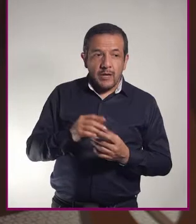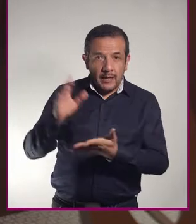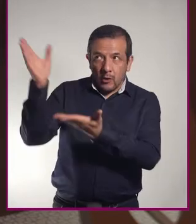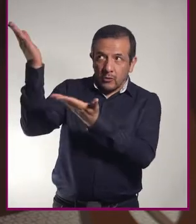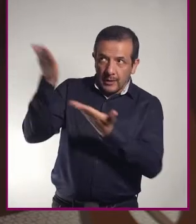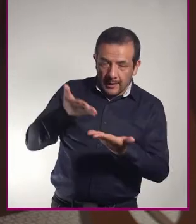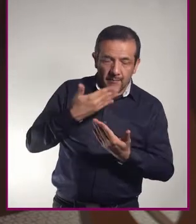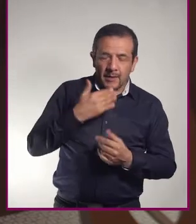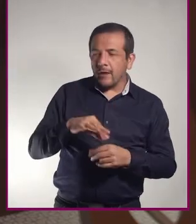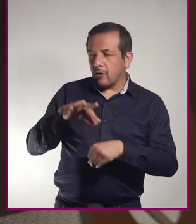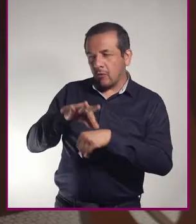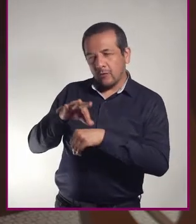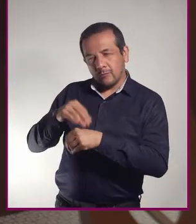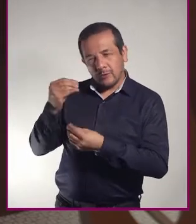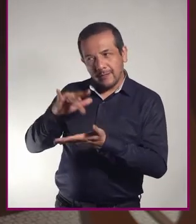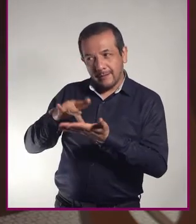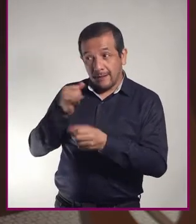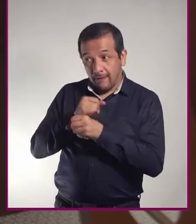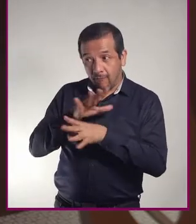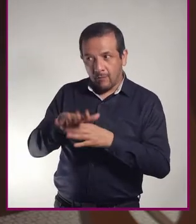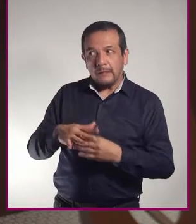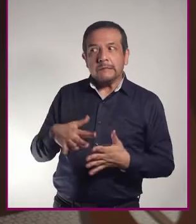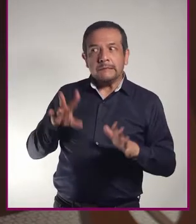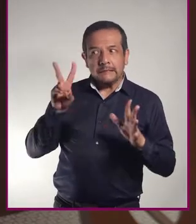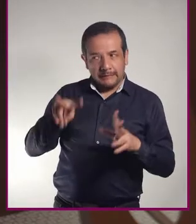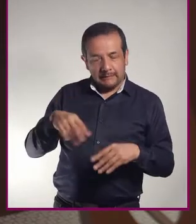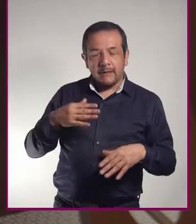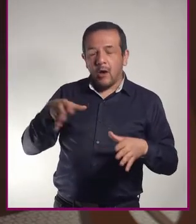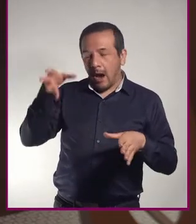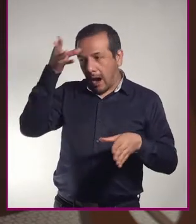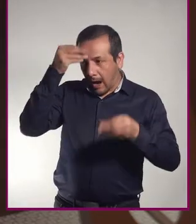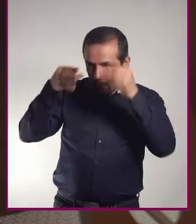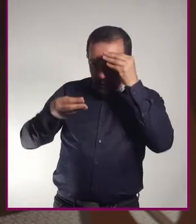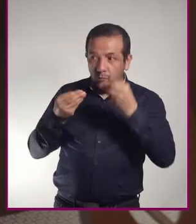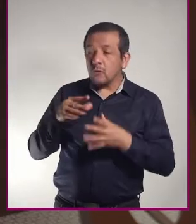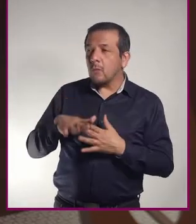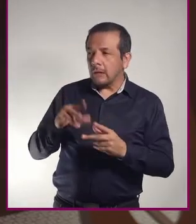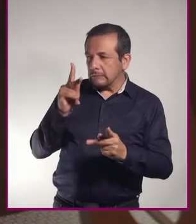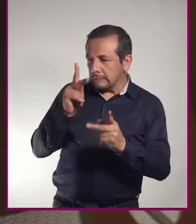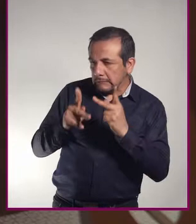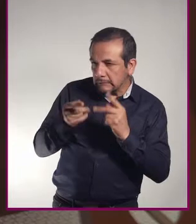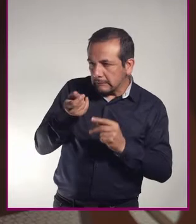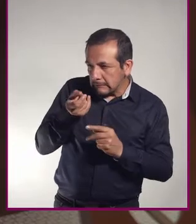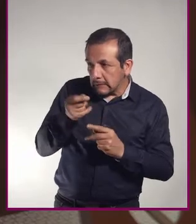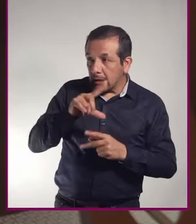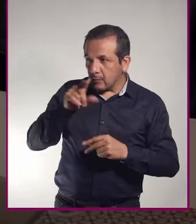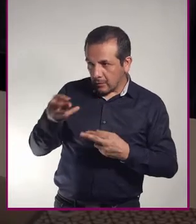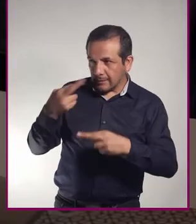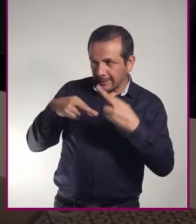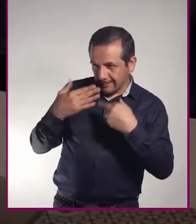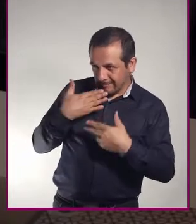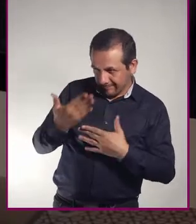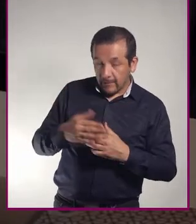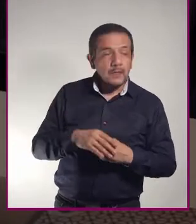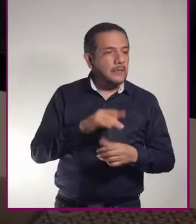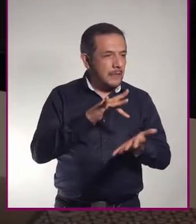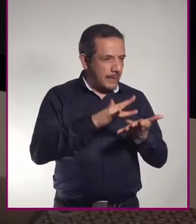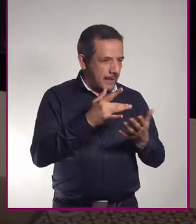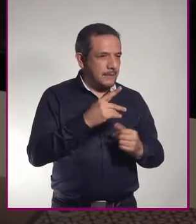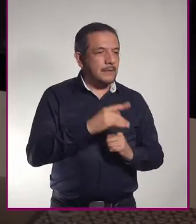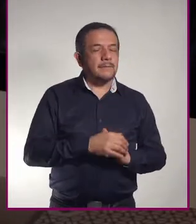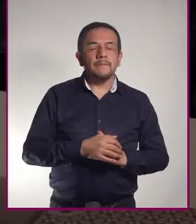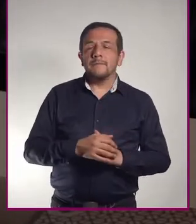Doctor, muchísimas gracias por esta información, de verdad que estamos aprendiendo mucho. Vamos a hacer una breve pausa y regresamos con usted. Gracias,